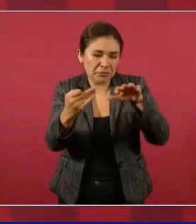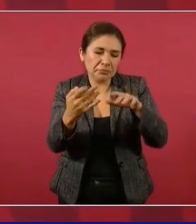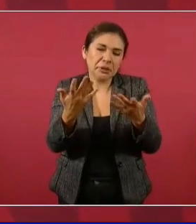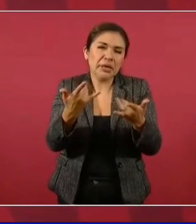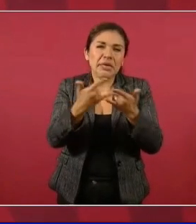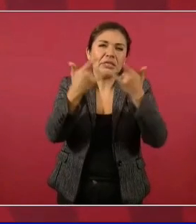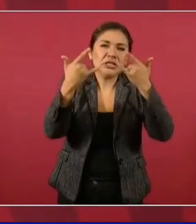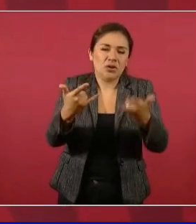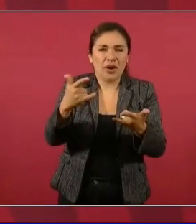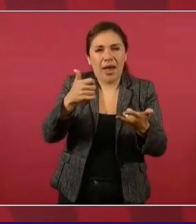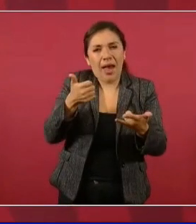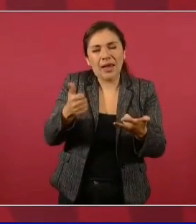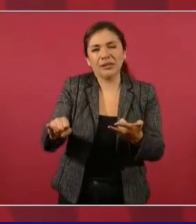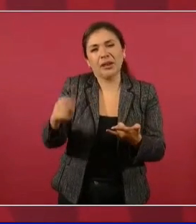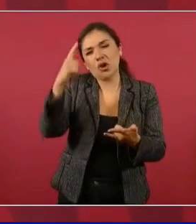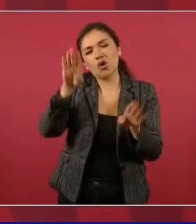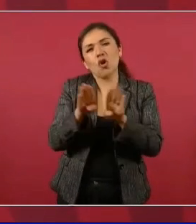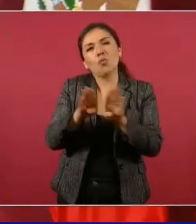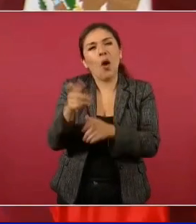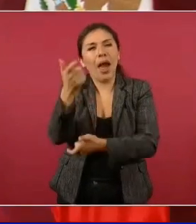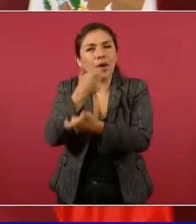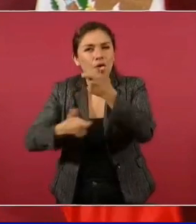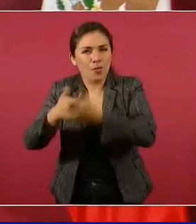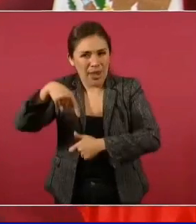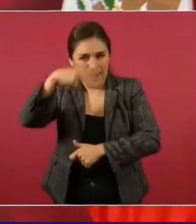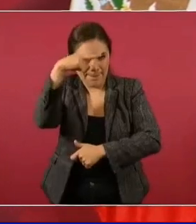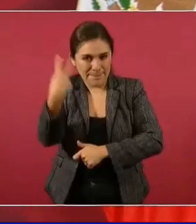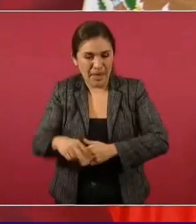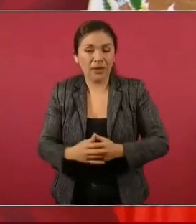México: lo que es el desarrollo